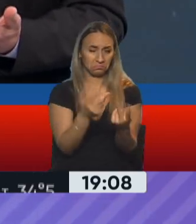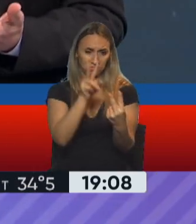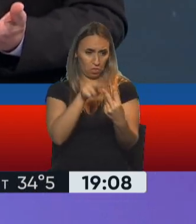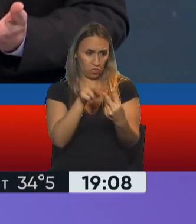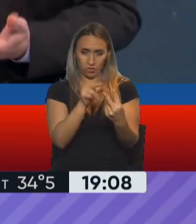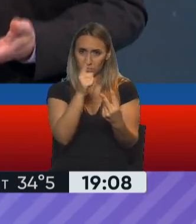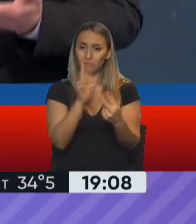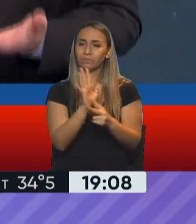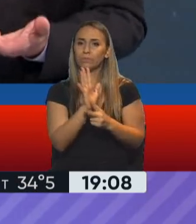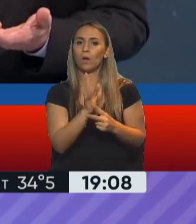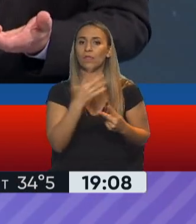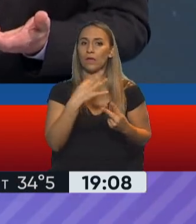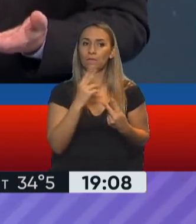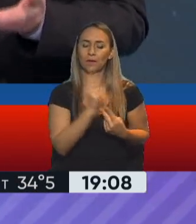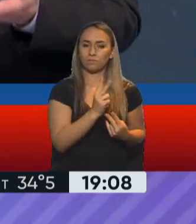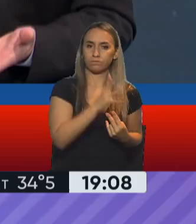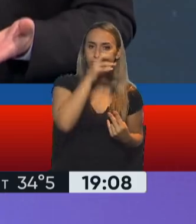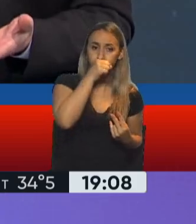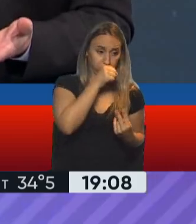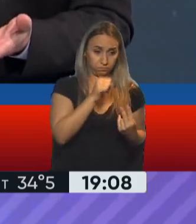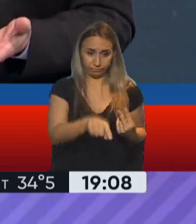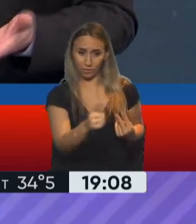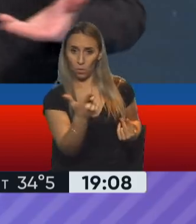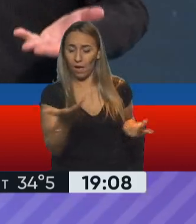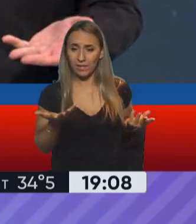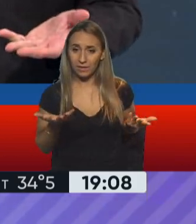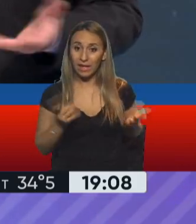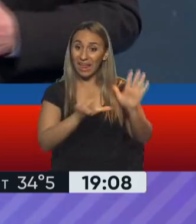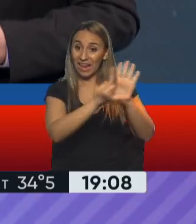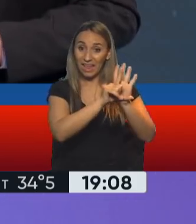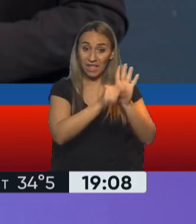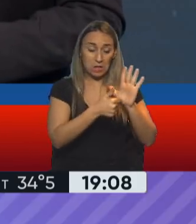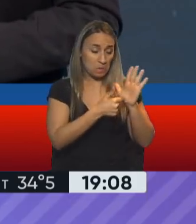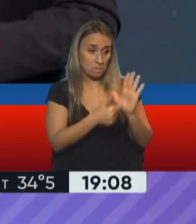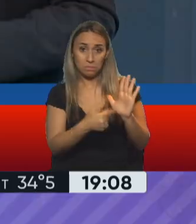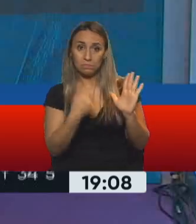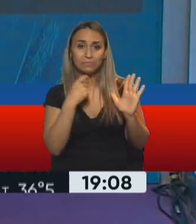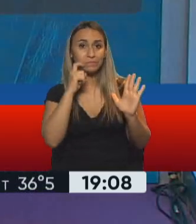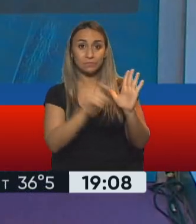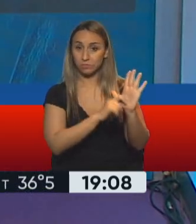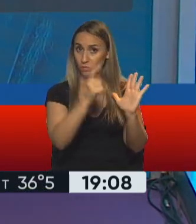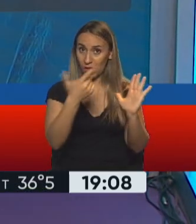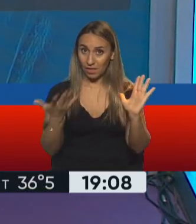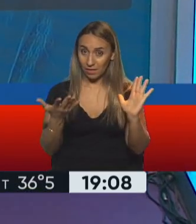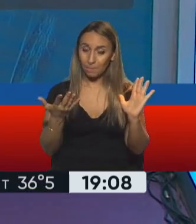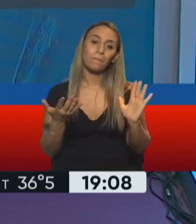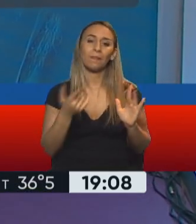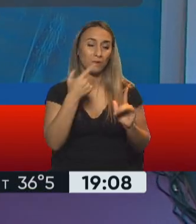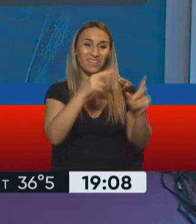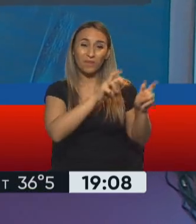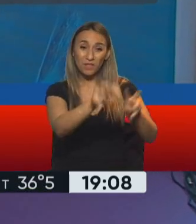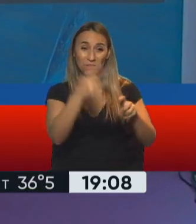En consecuencia, la ley de inteligencia, en este caso en particular, no se ve comprometida. Tercer punto, allí en la pantalla.